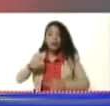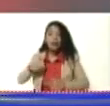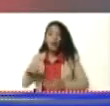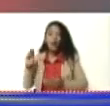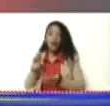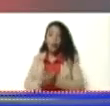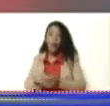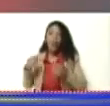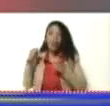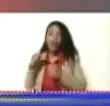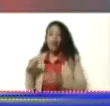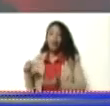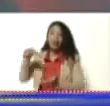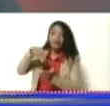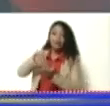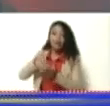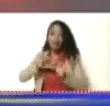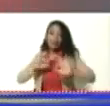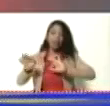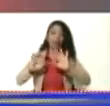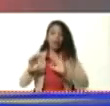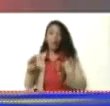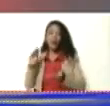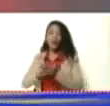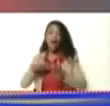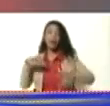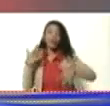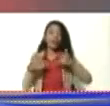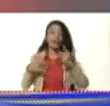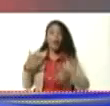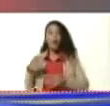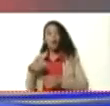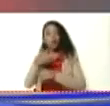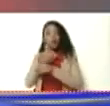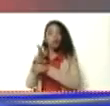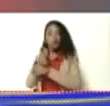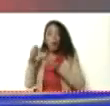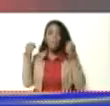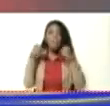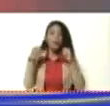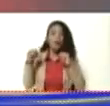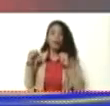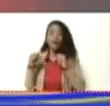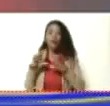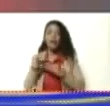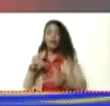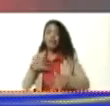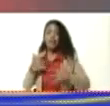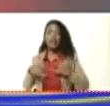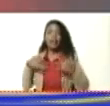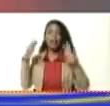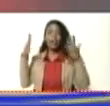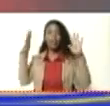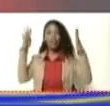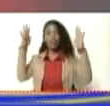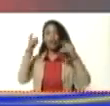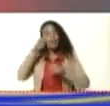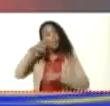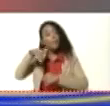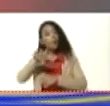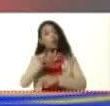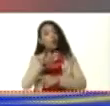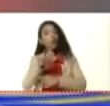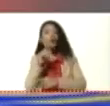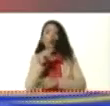volver a las tablas, de volver a las proyecciones, de volver a los ensayos, de volver a sentir el aplauso del público, sin el cual